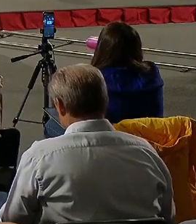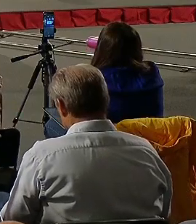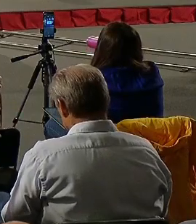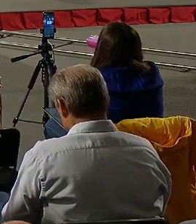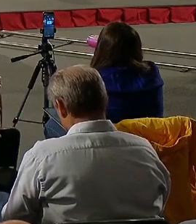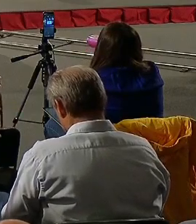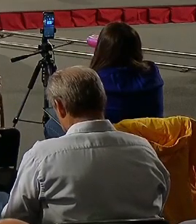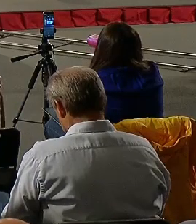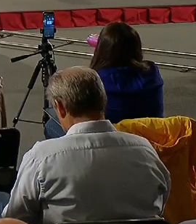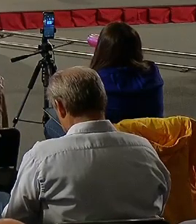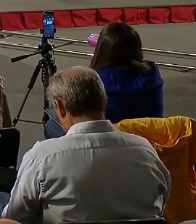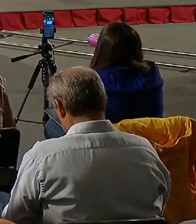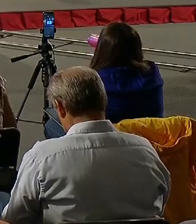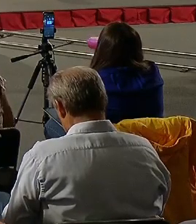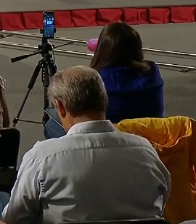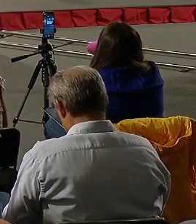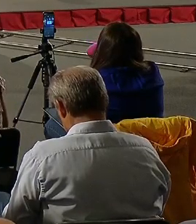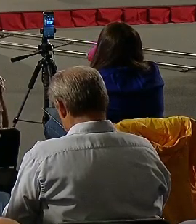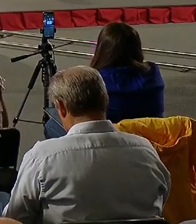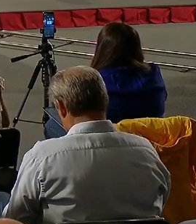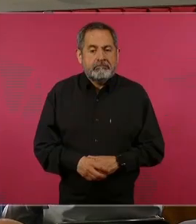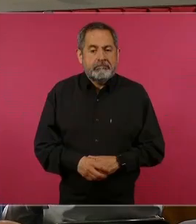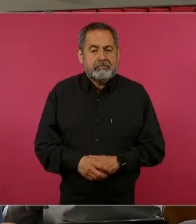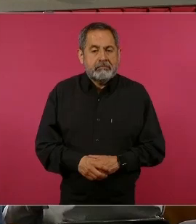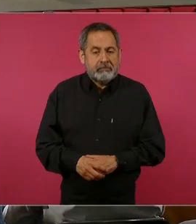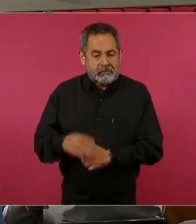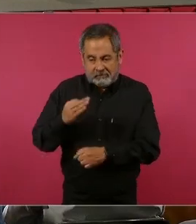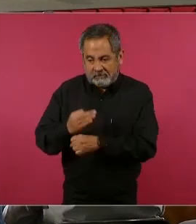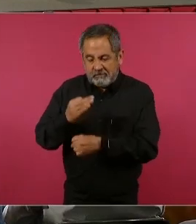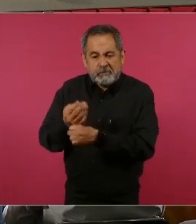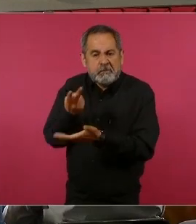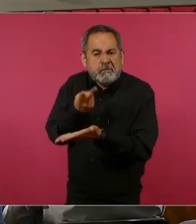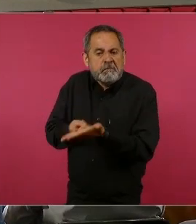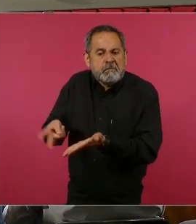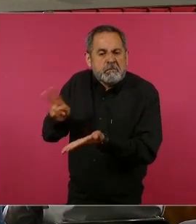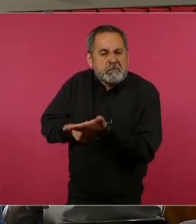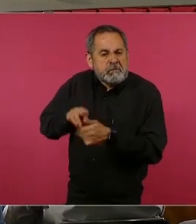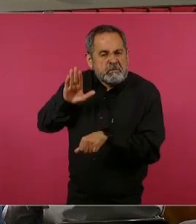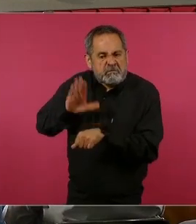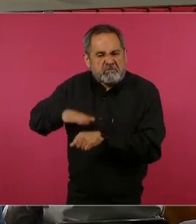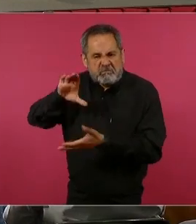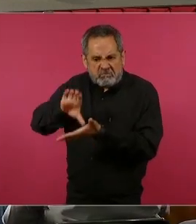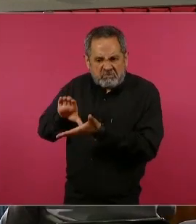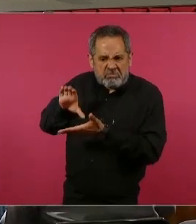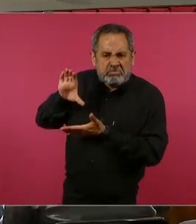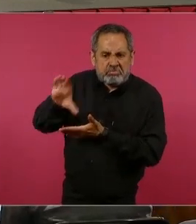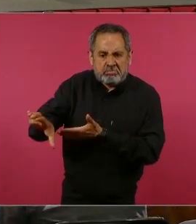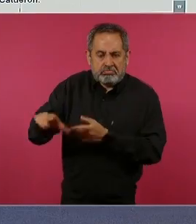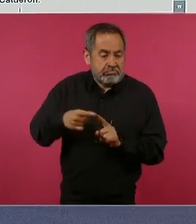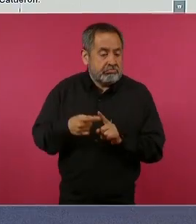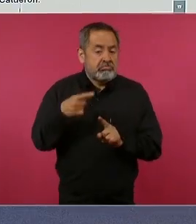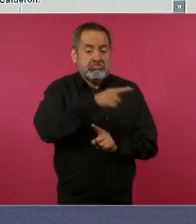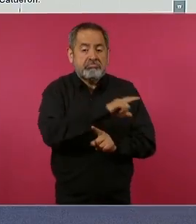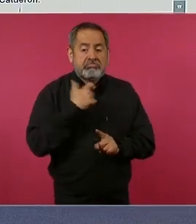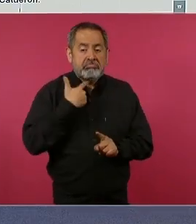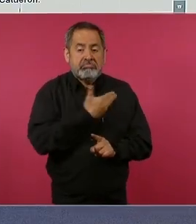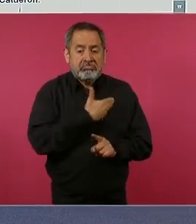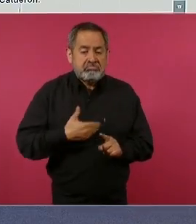ni siquiera juntando estas dos inversiones, alcanzan los valores que tenemos de inversión en esta administración.